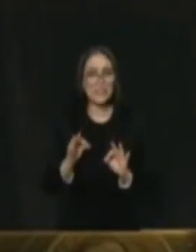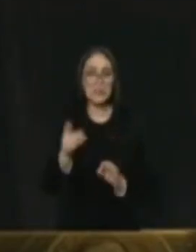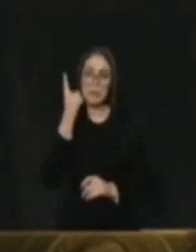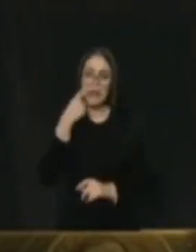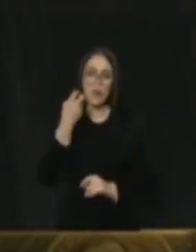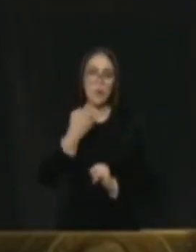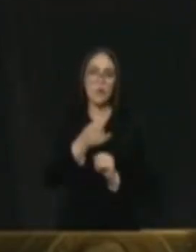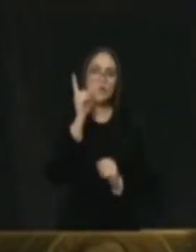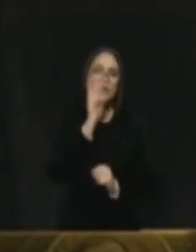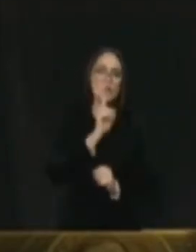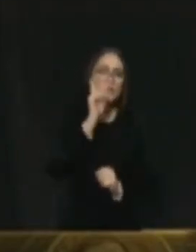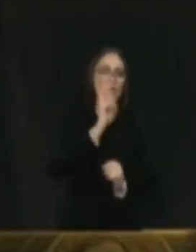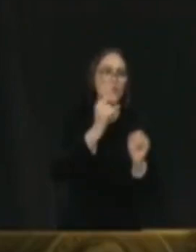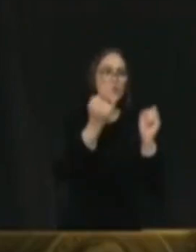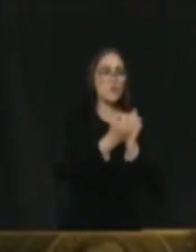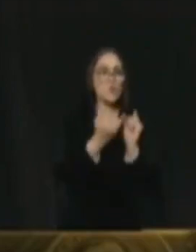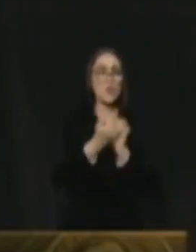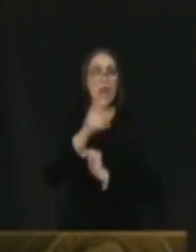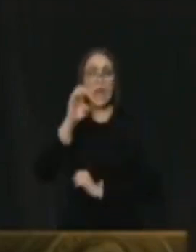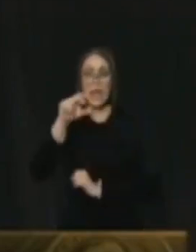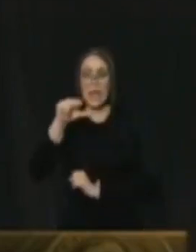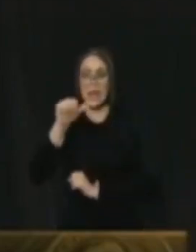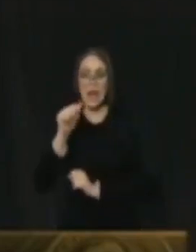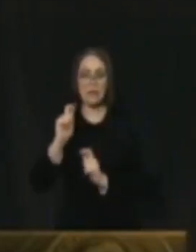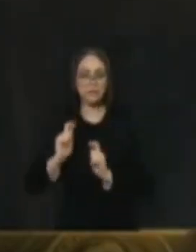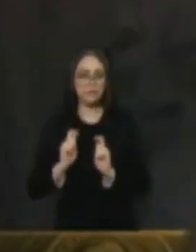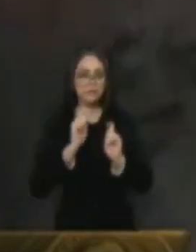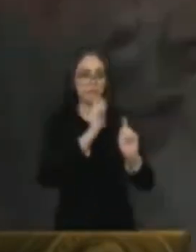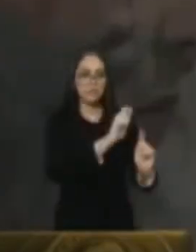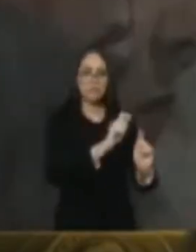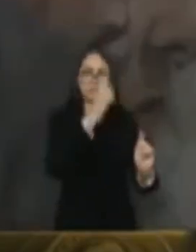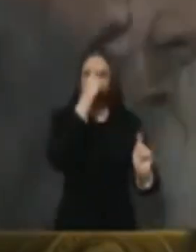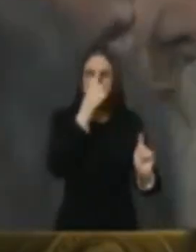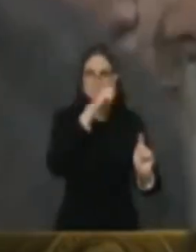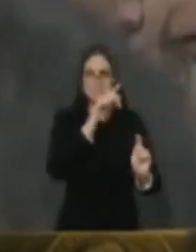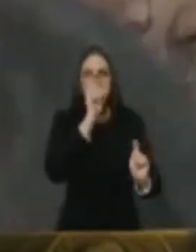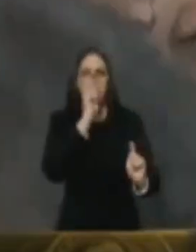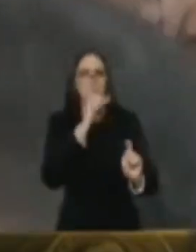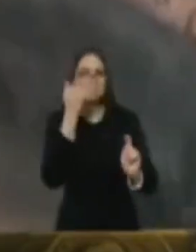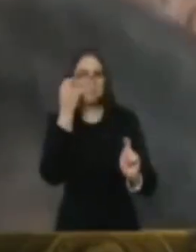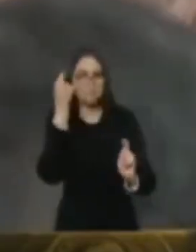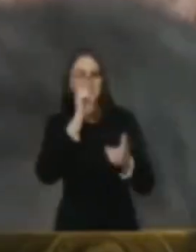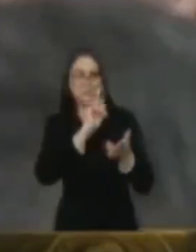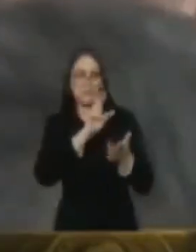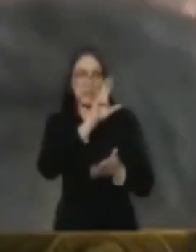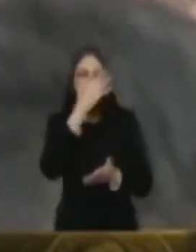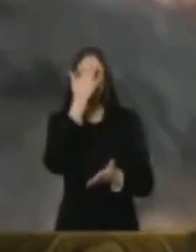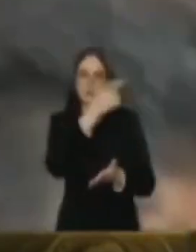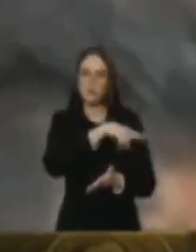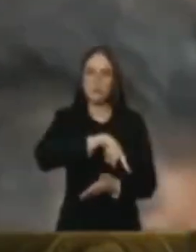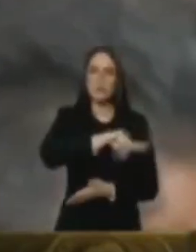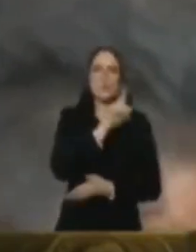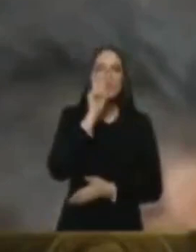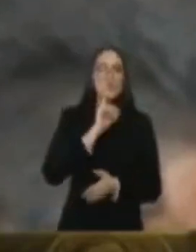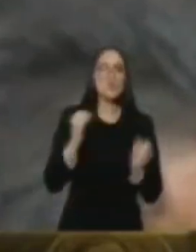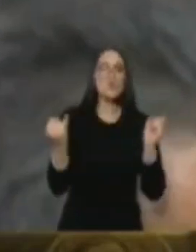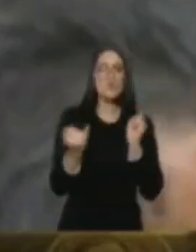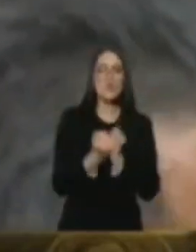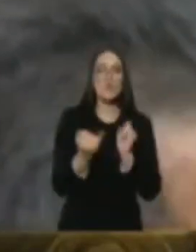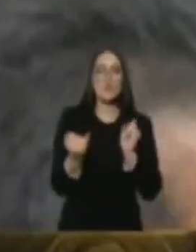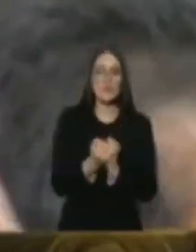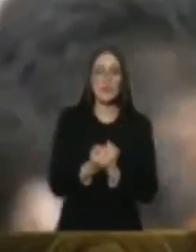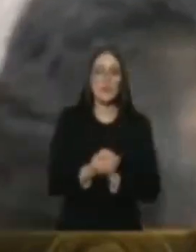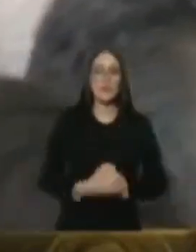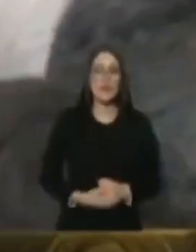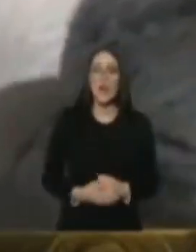a todas aquellas Elena les dio voz. Como la describió Carlos Fuentes, sus retratos de mujeres